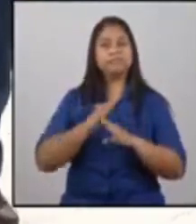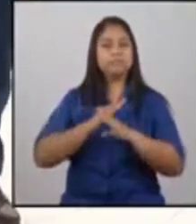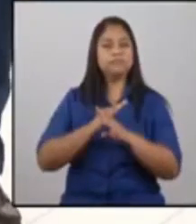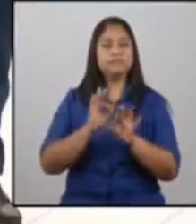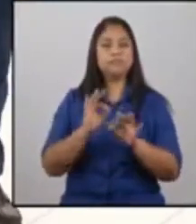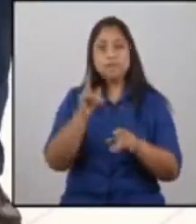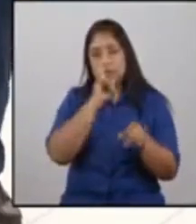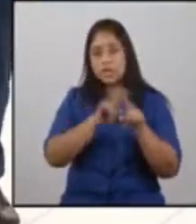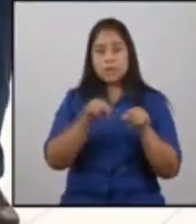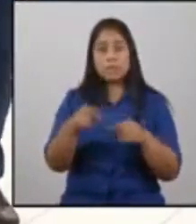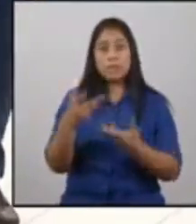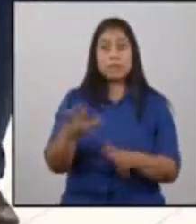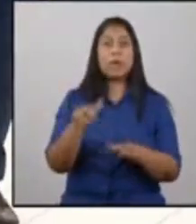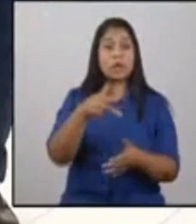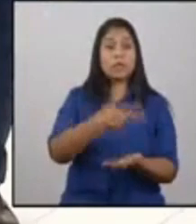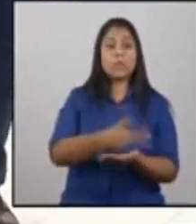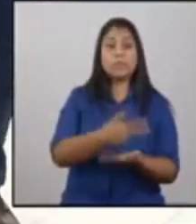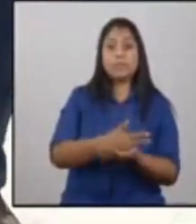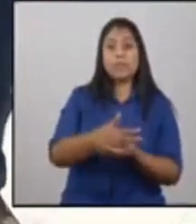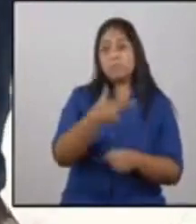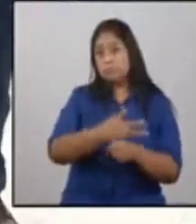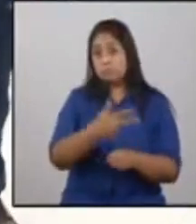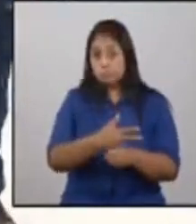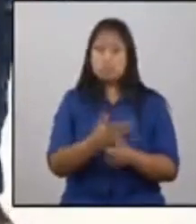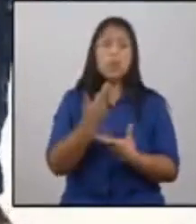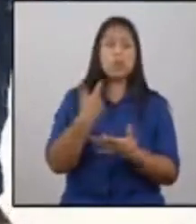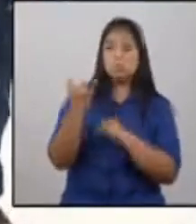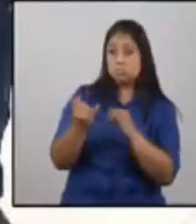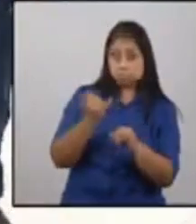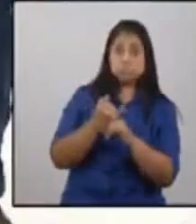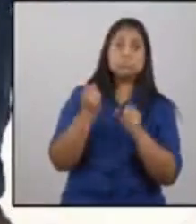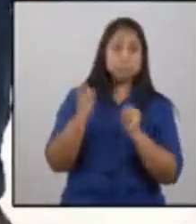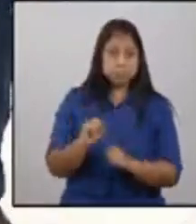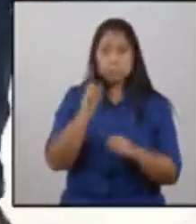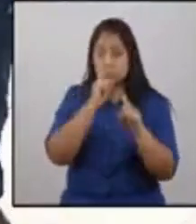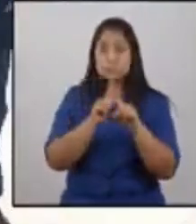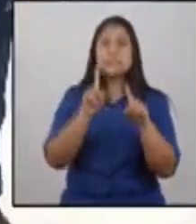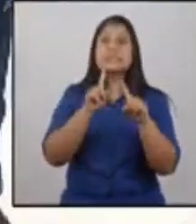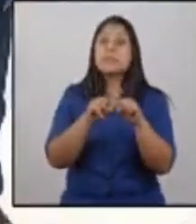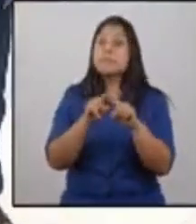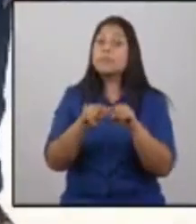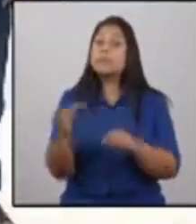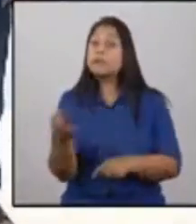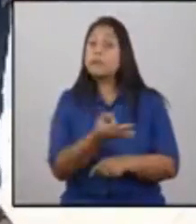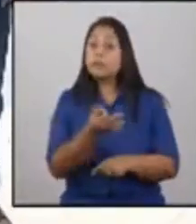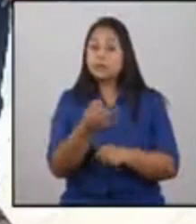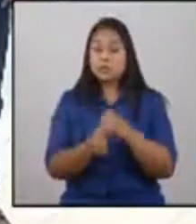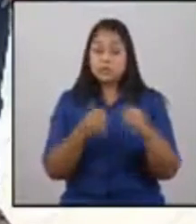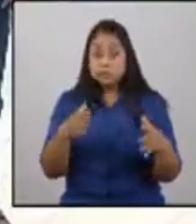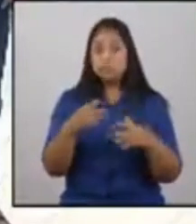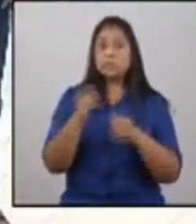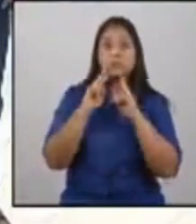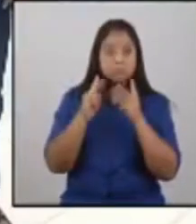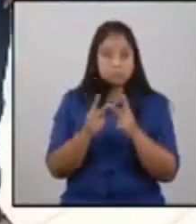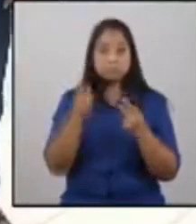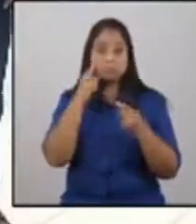ser tanto aquí en el país como afuera, a nivel internacional. Va a depender de la calidad del producto, va a depender del